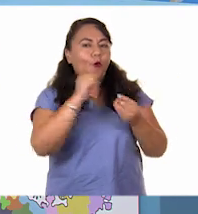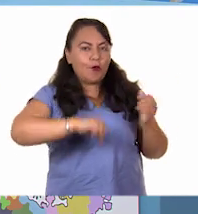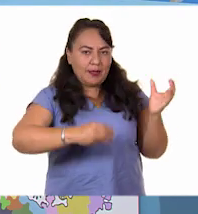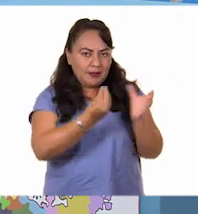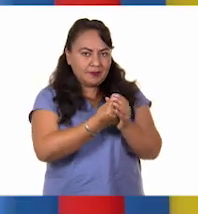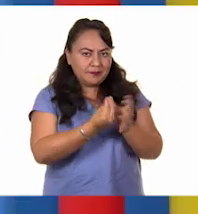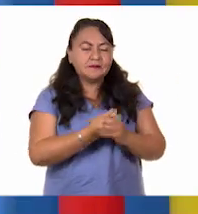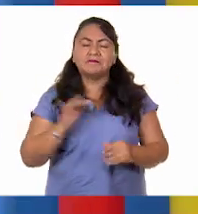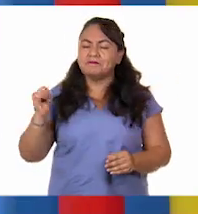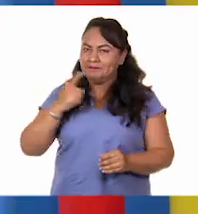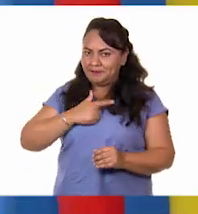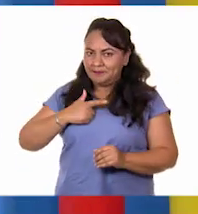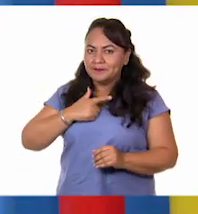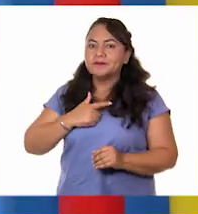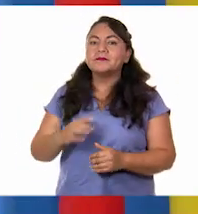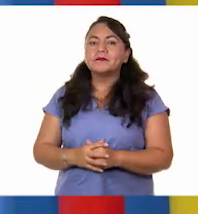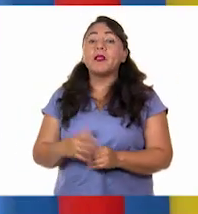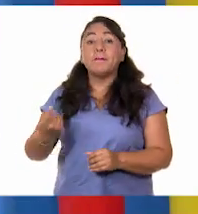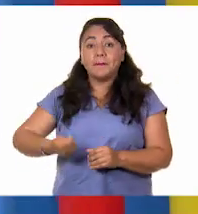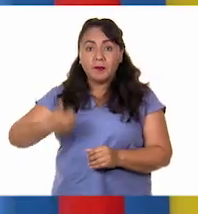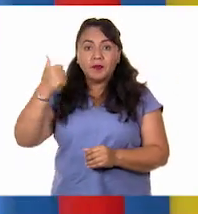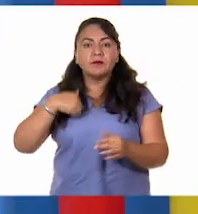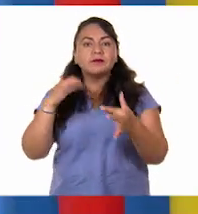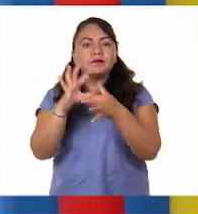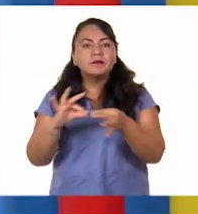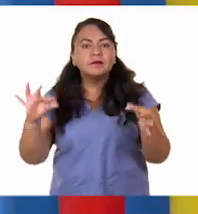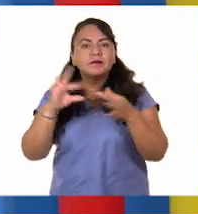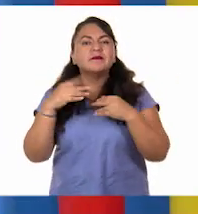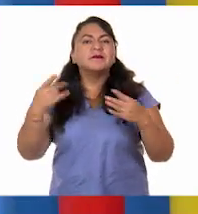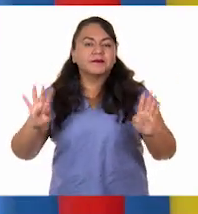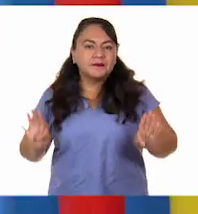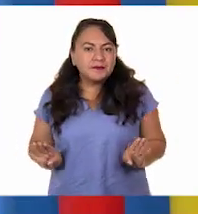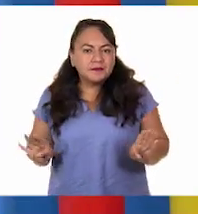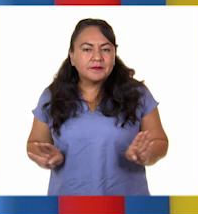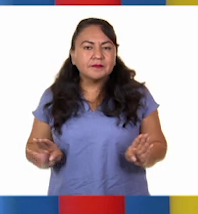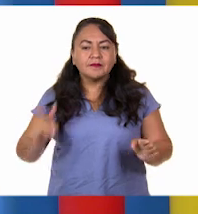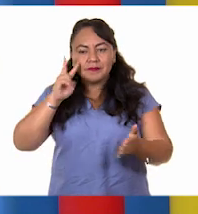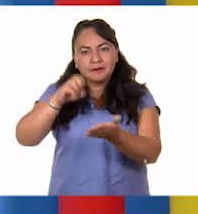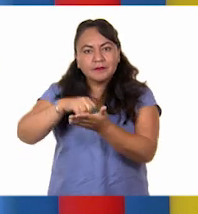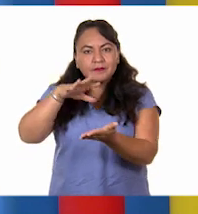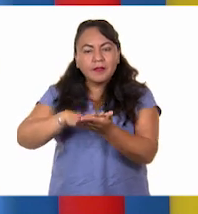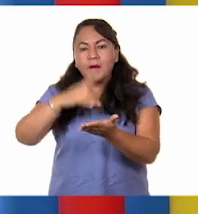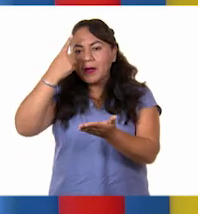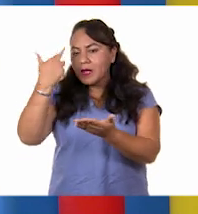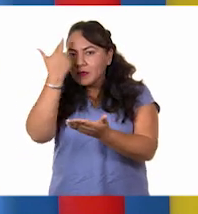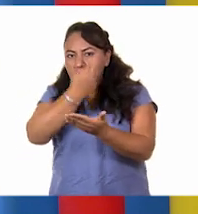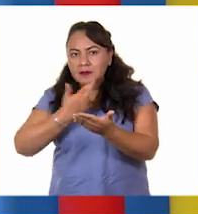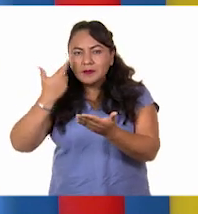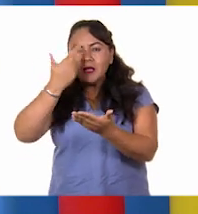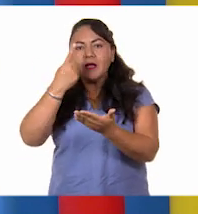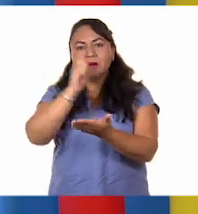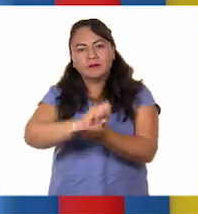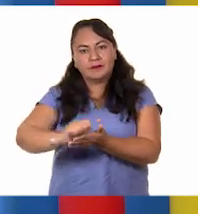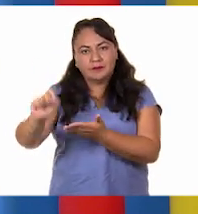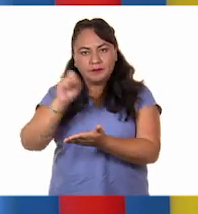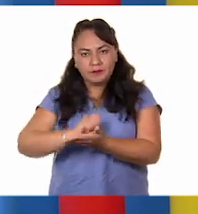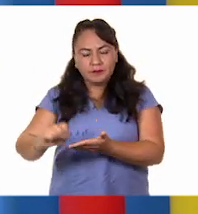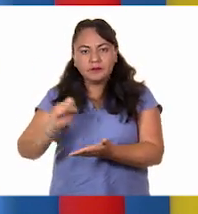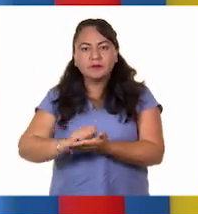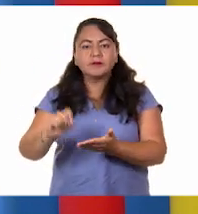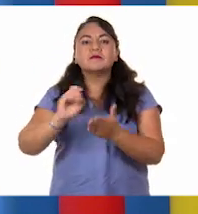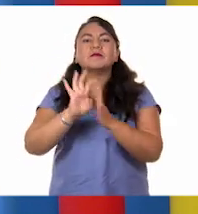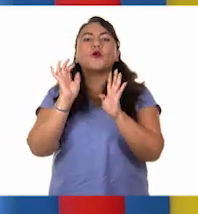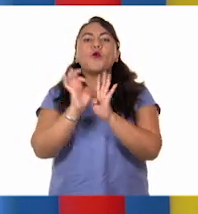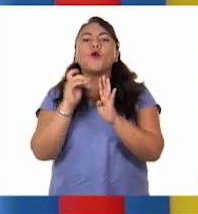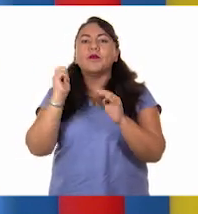favor? Claro, profesor. Primero platicamos sobre algunos aspectos que podemos tomar en cuenta para revisar nuestros escritos. La